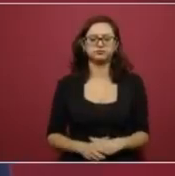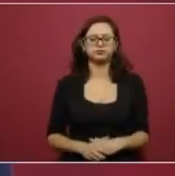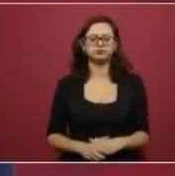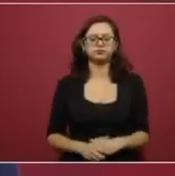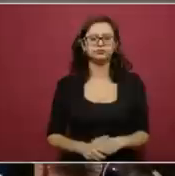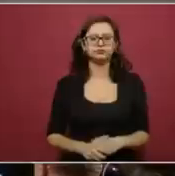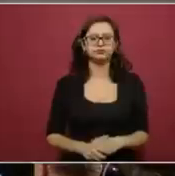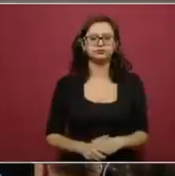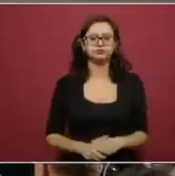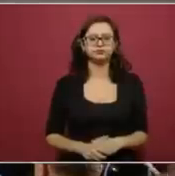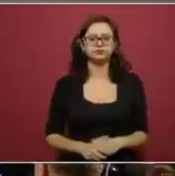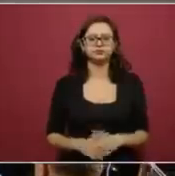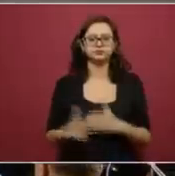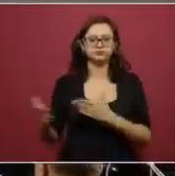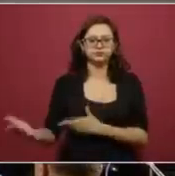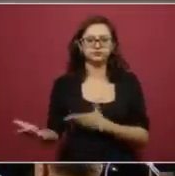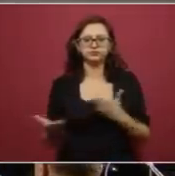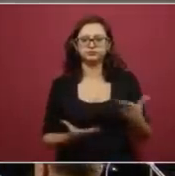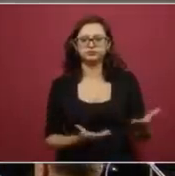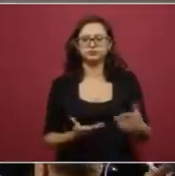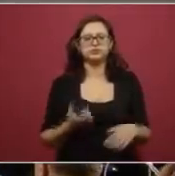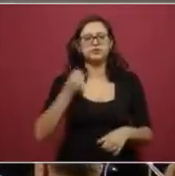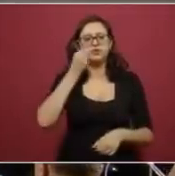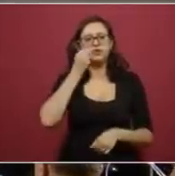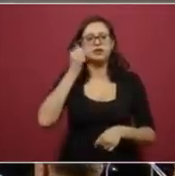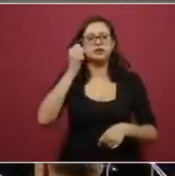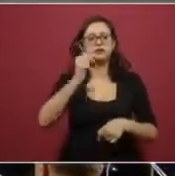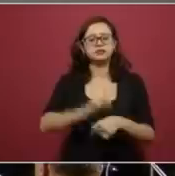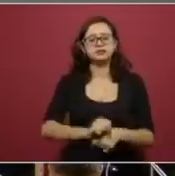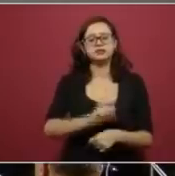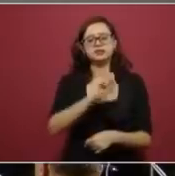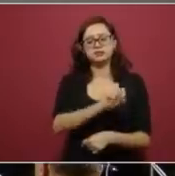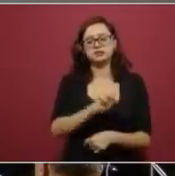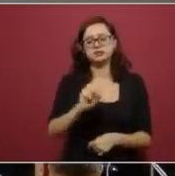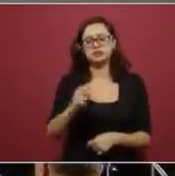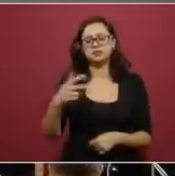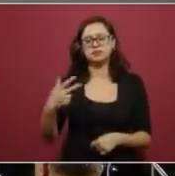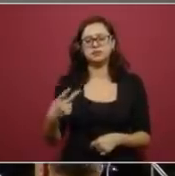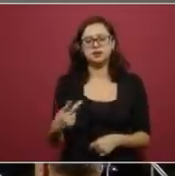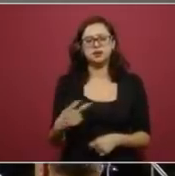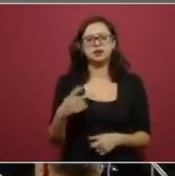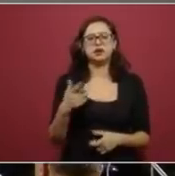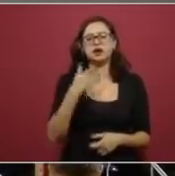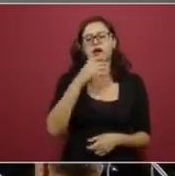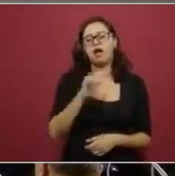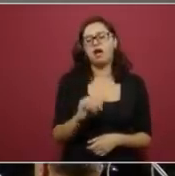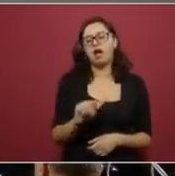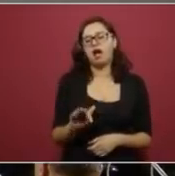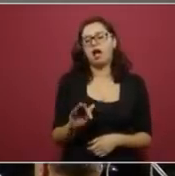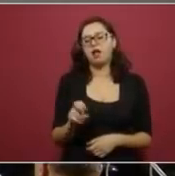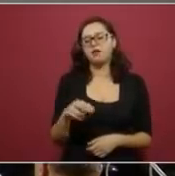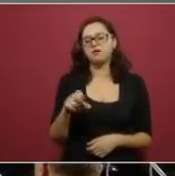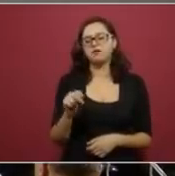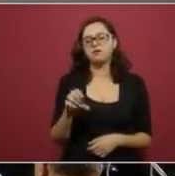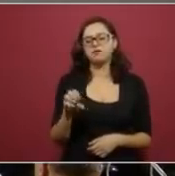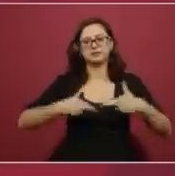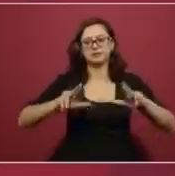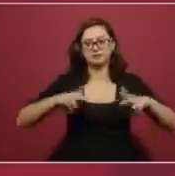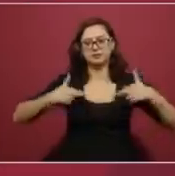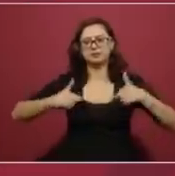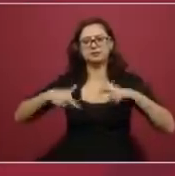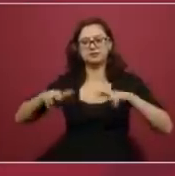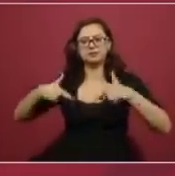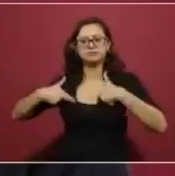acompañado por distintos mandos de la guardia nacional y el secretario de seguridad alfonso durazo quien presentó a los integrantes responsables de la misma